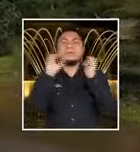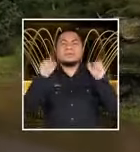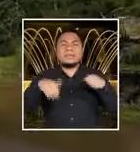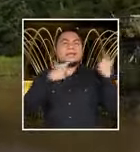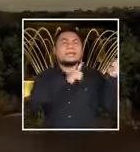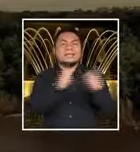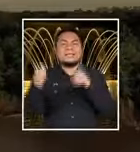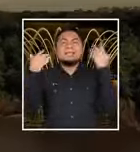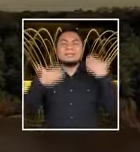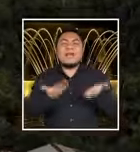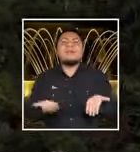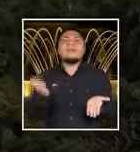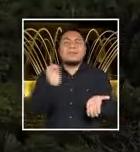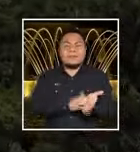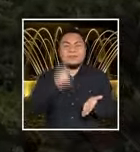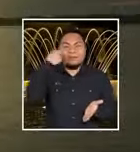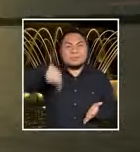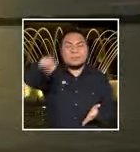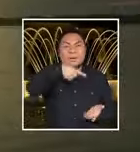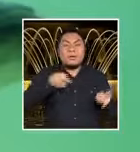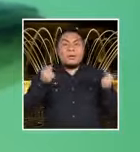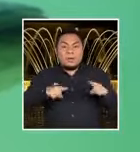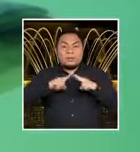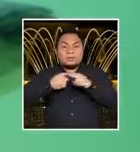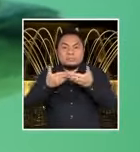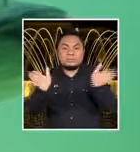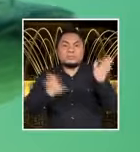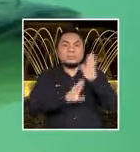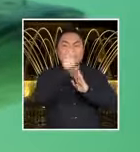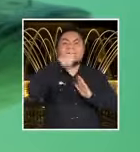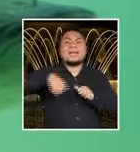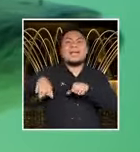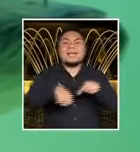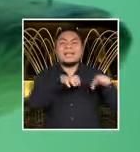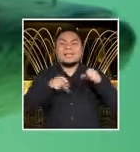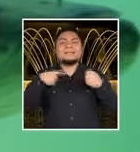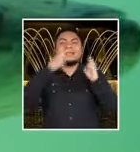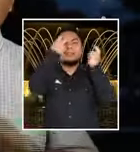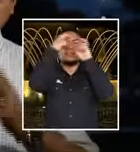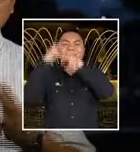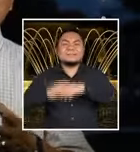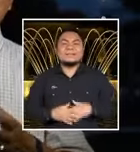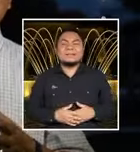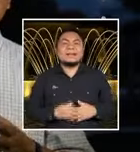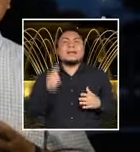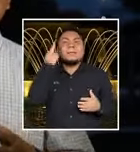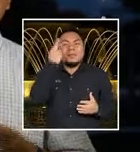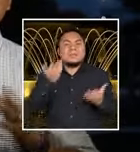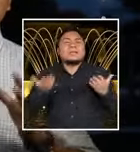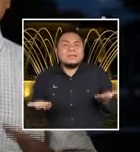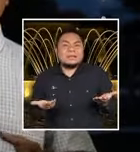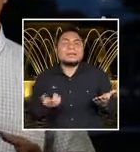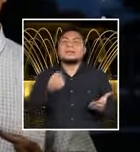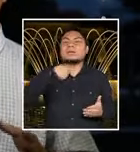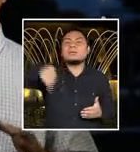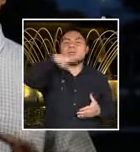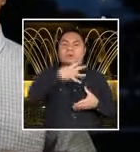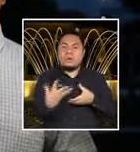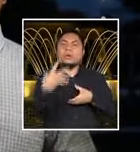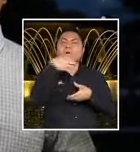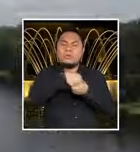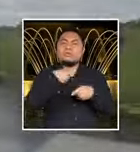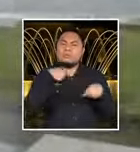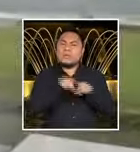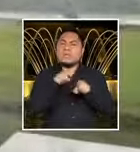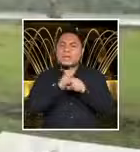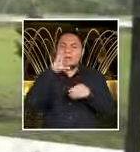están listas nuevamente para cuando se reactive la actividad turística. Por ello, nos sumamos también